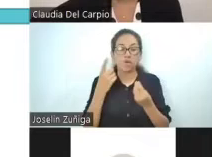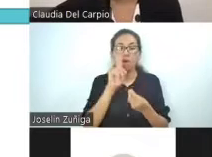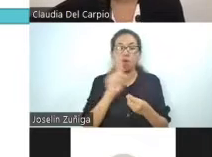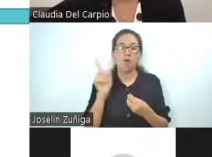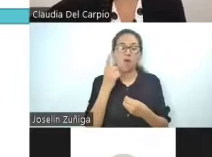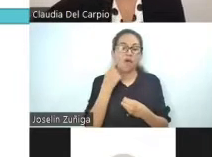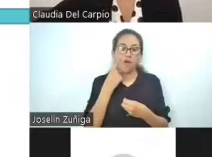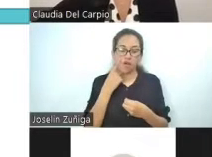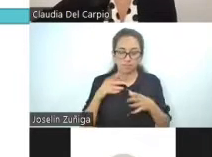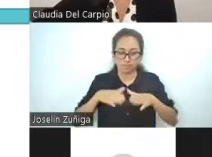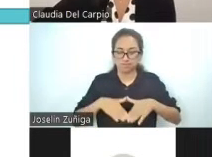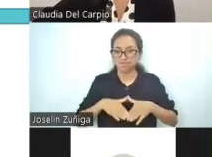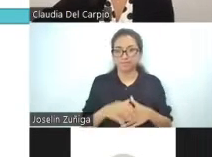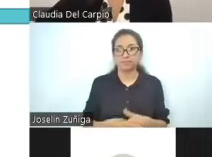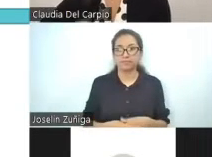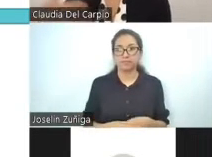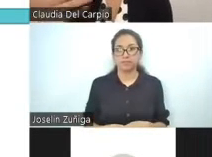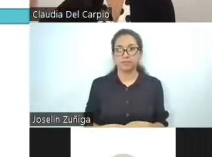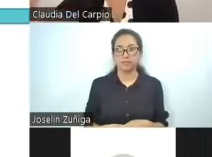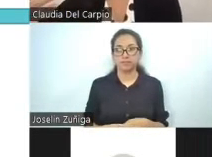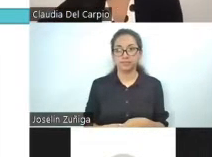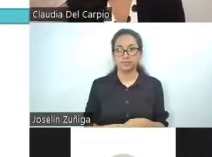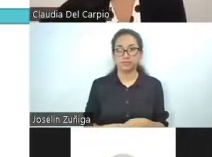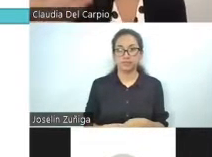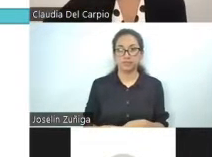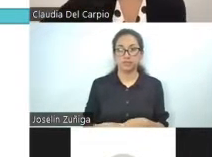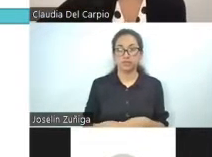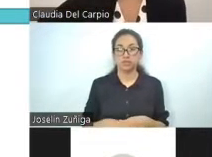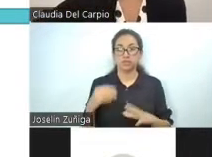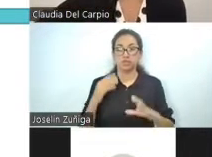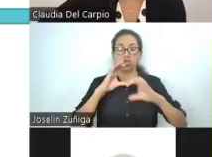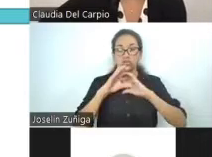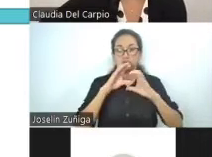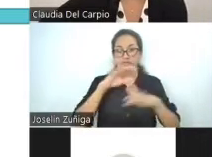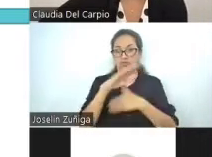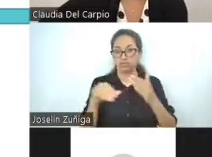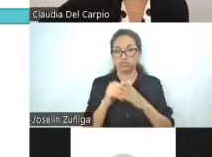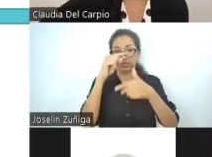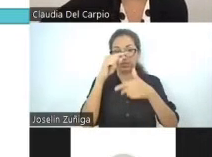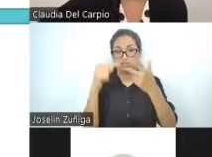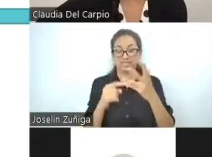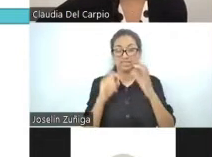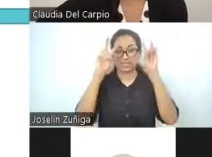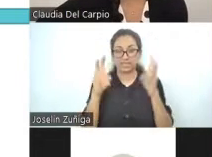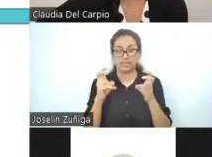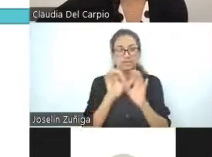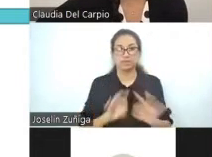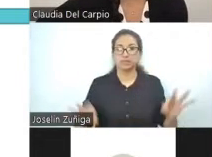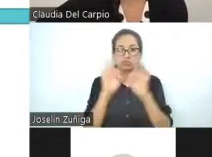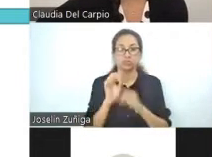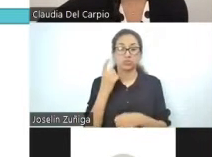anatomía. Entonces, para hablar sobre todos estos conceptos de higiene, es importante reconocer